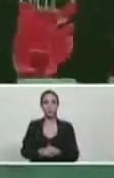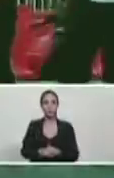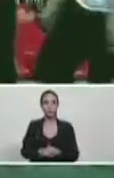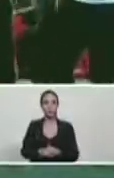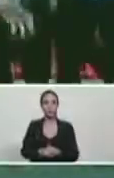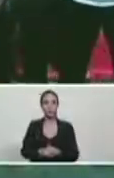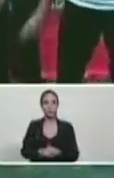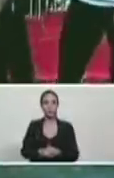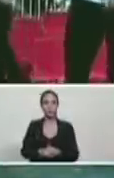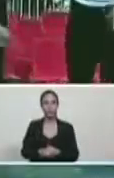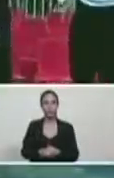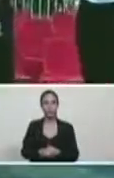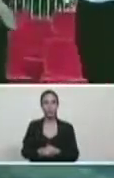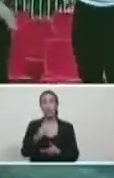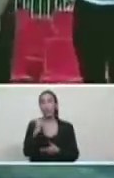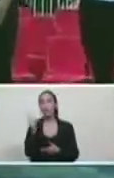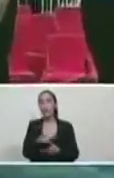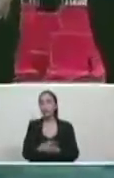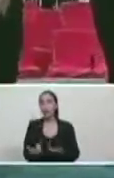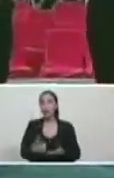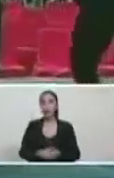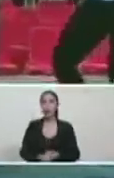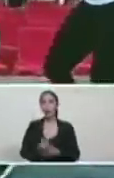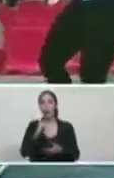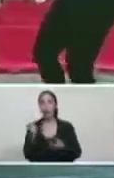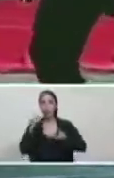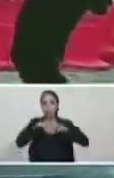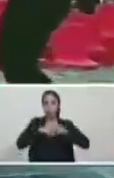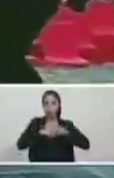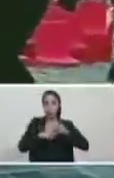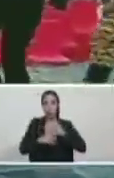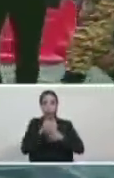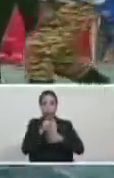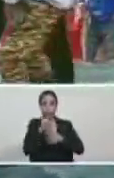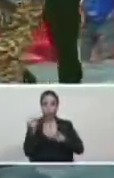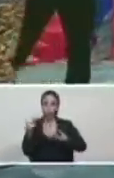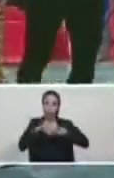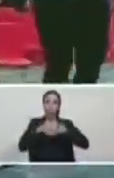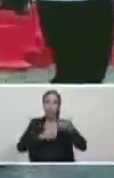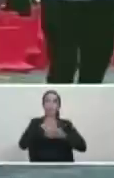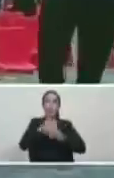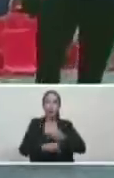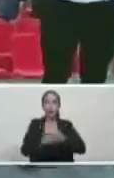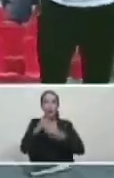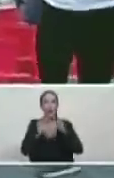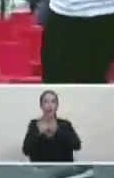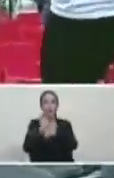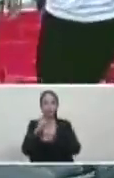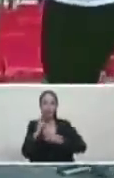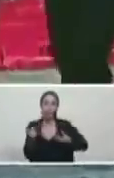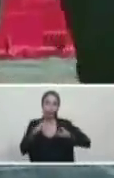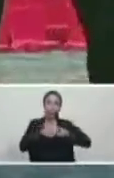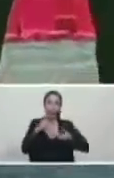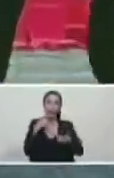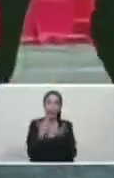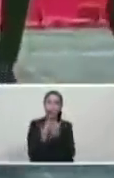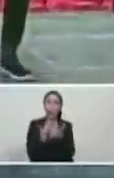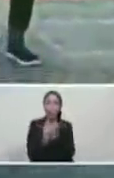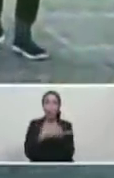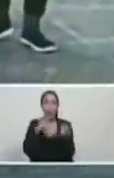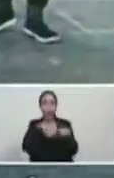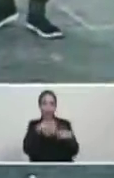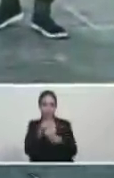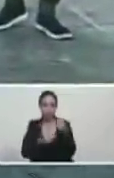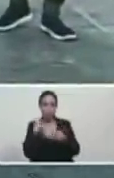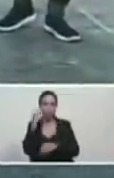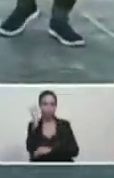por supuesto. La incorporación al plan del gobierno lo anunció más temprano el presidente de la República, lo que han sido las propuestas del Congreso Nacional